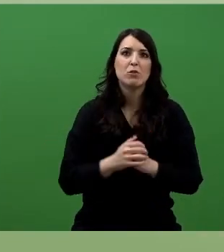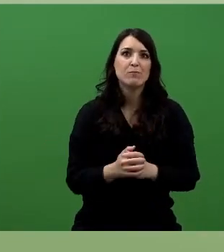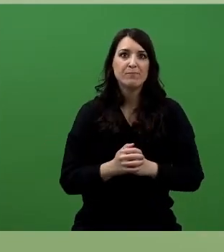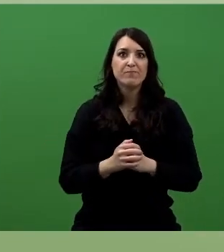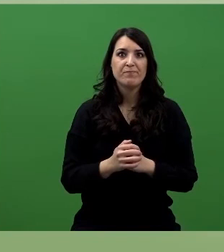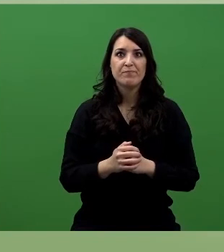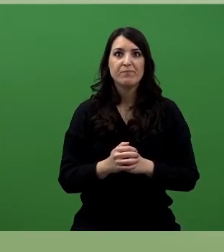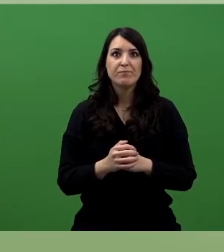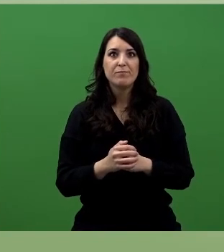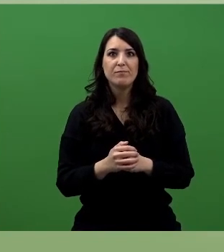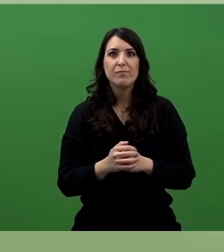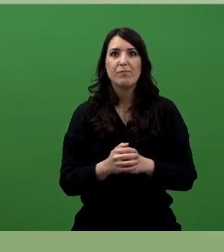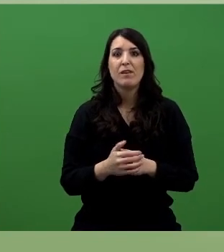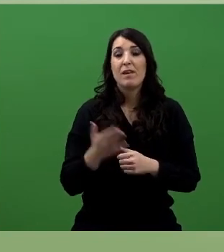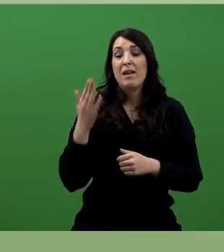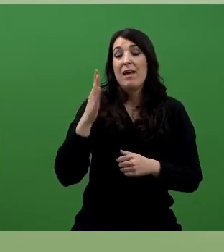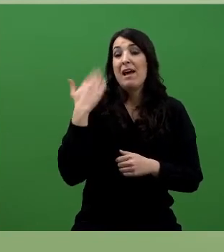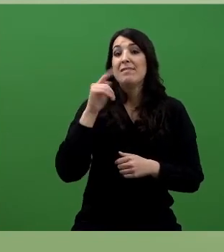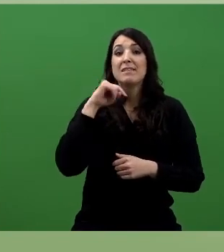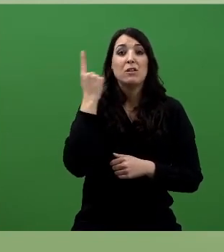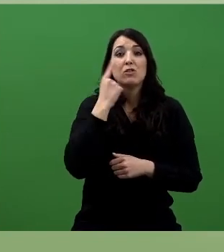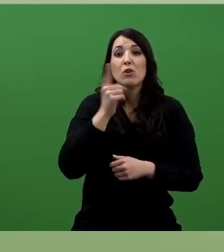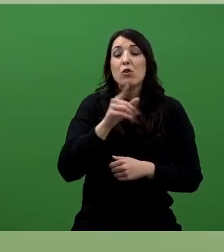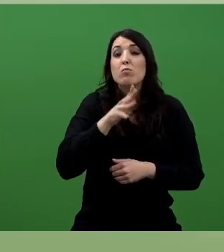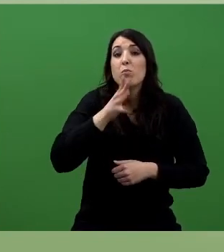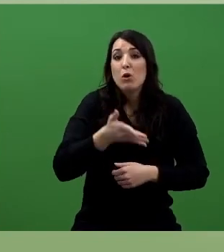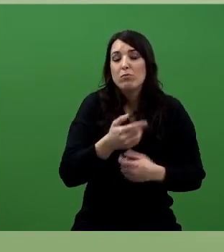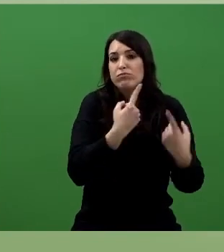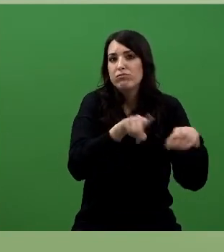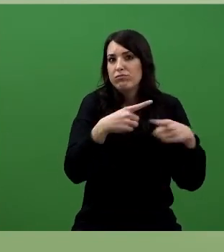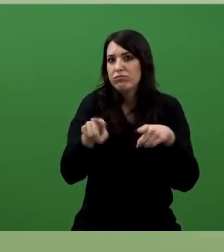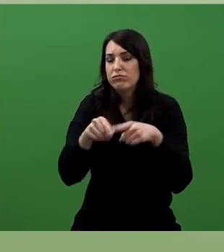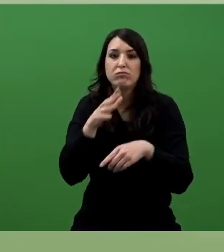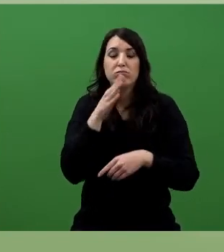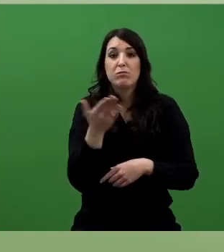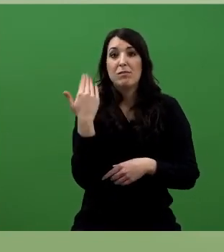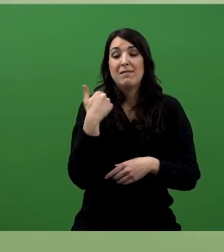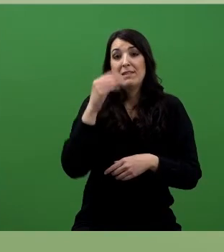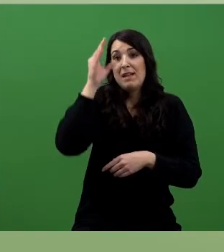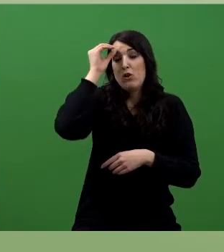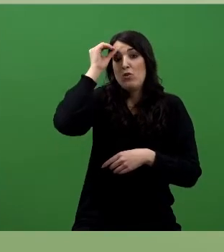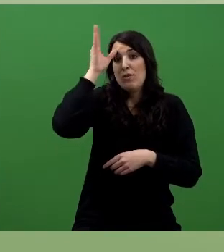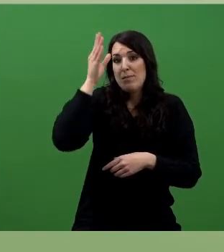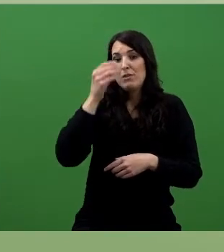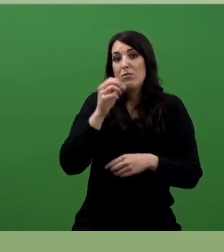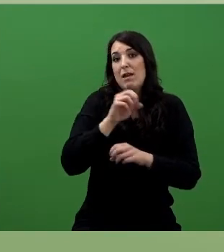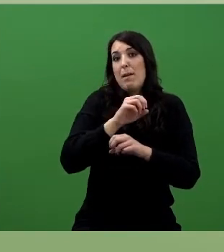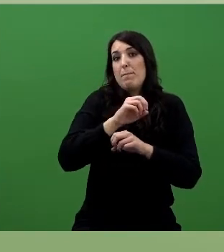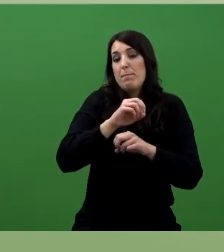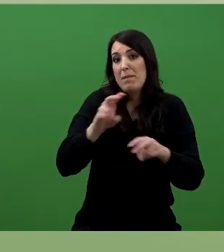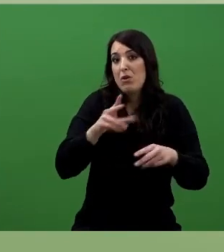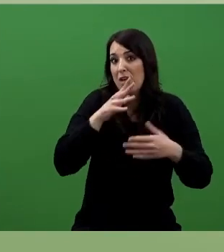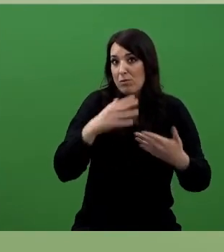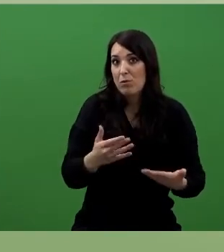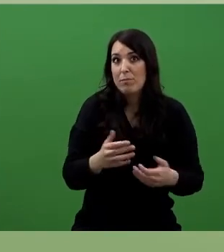por las que antes no habíamos llegado a un diagnóstico, pues son muy diversas, ¿no? Porque el conocimiento de antes no era el mismo que ahora, que es la parte del queso